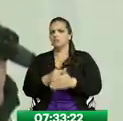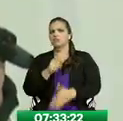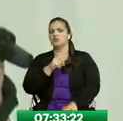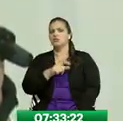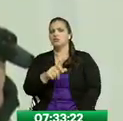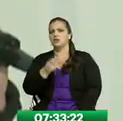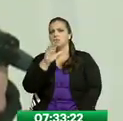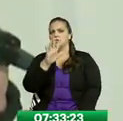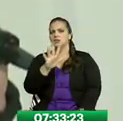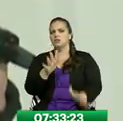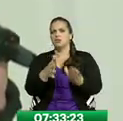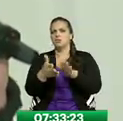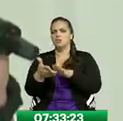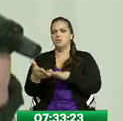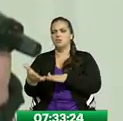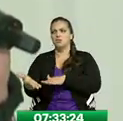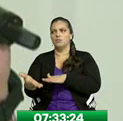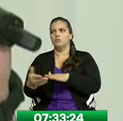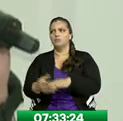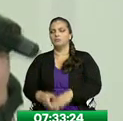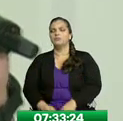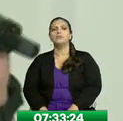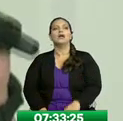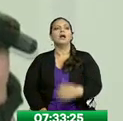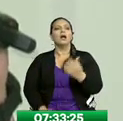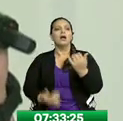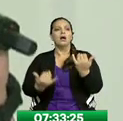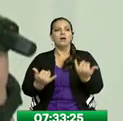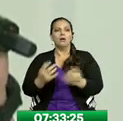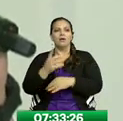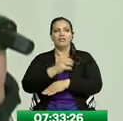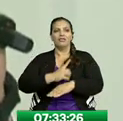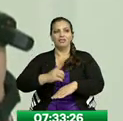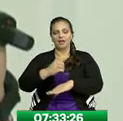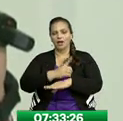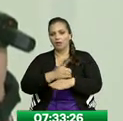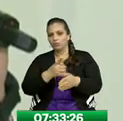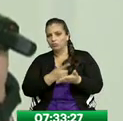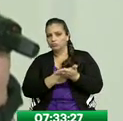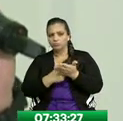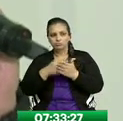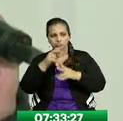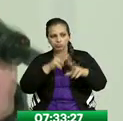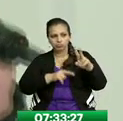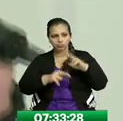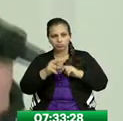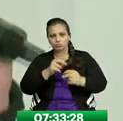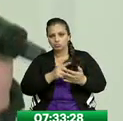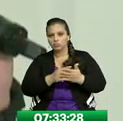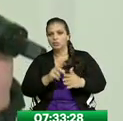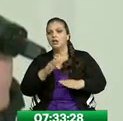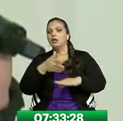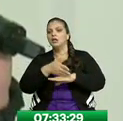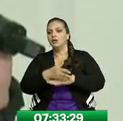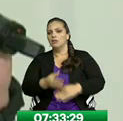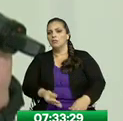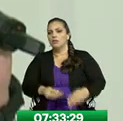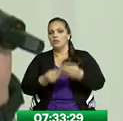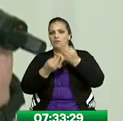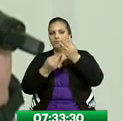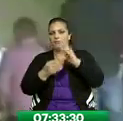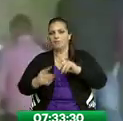Los datos de todas las modalidades los daremos una vez que tengamos el consolidado de todas las de los gobiernos